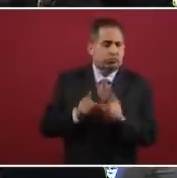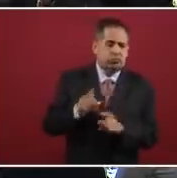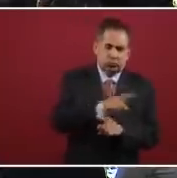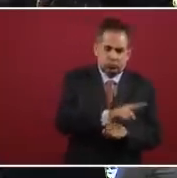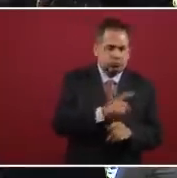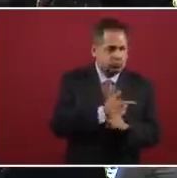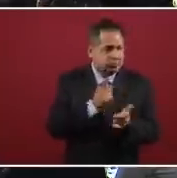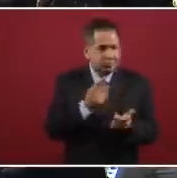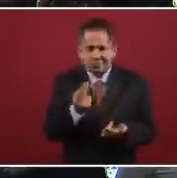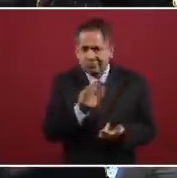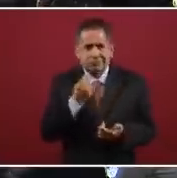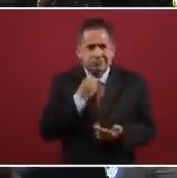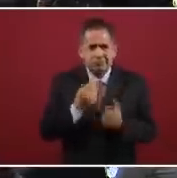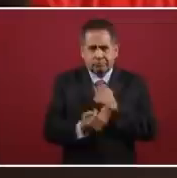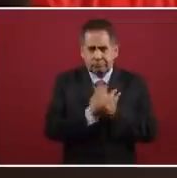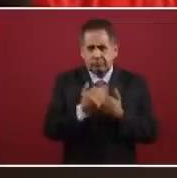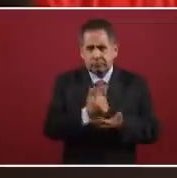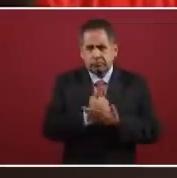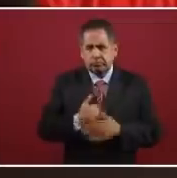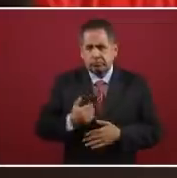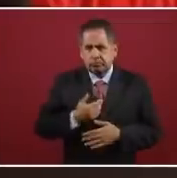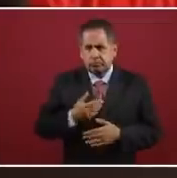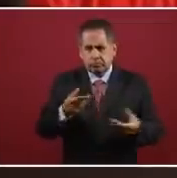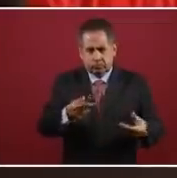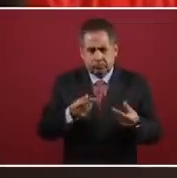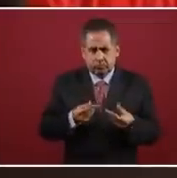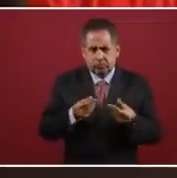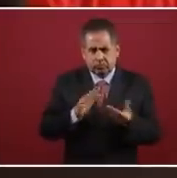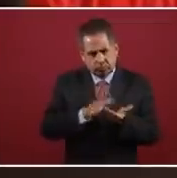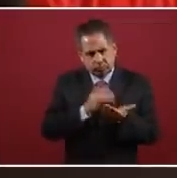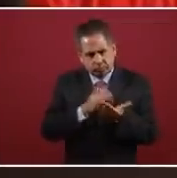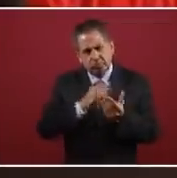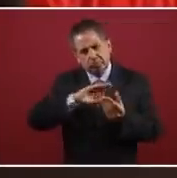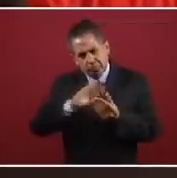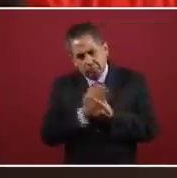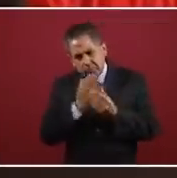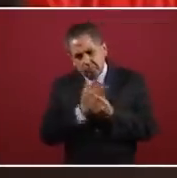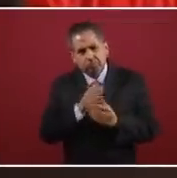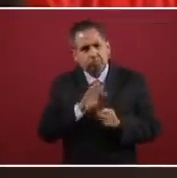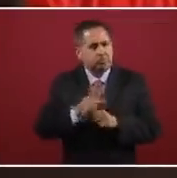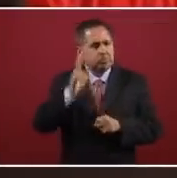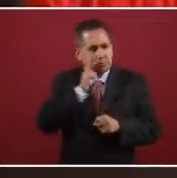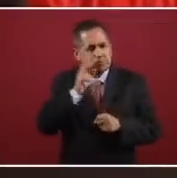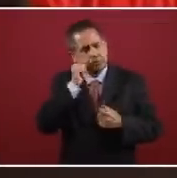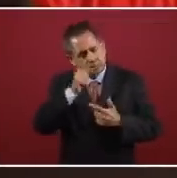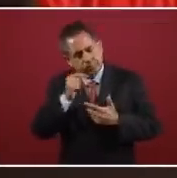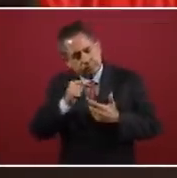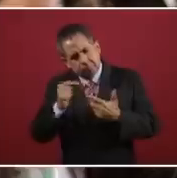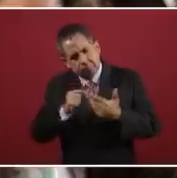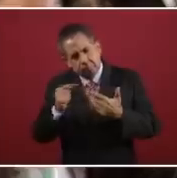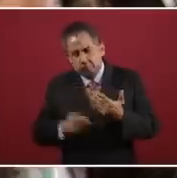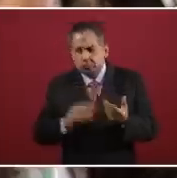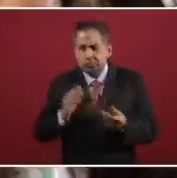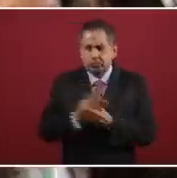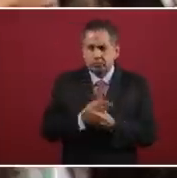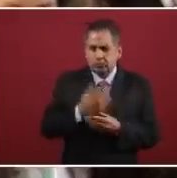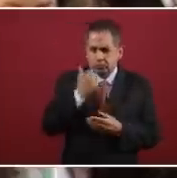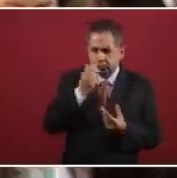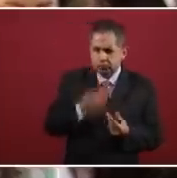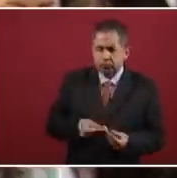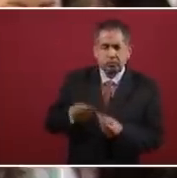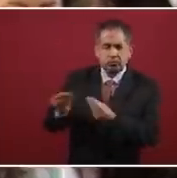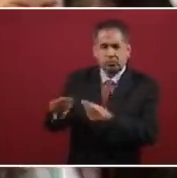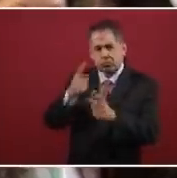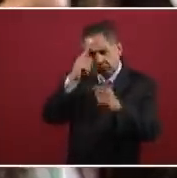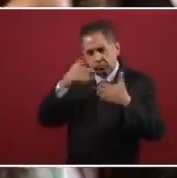ahí. Me entregaron los documentos que les piden, los compromisos que tienen que hacer y todo esto. Querían que usted